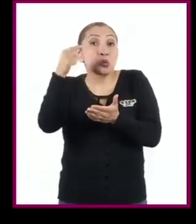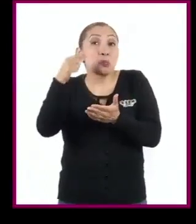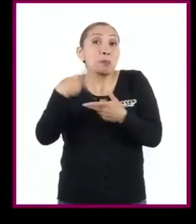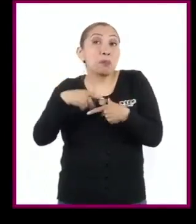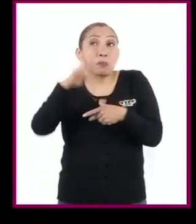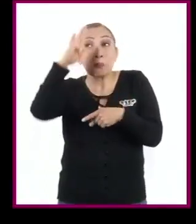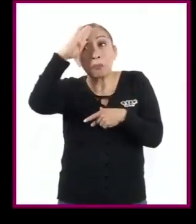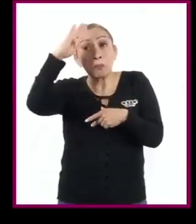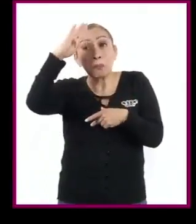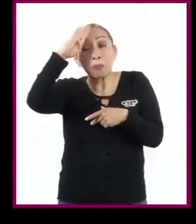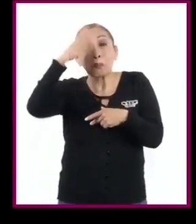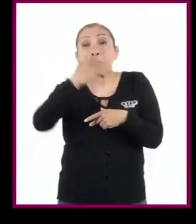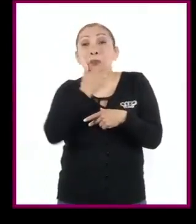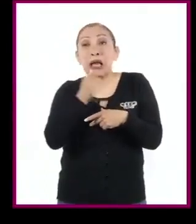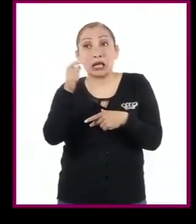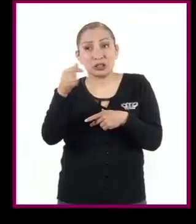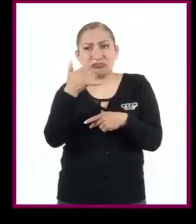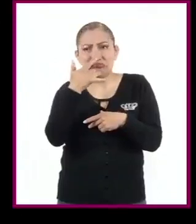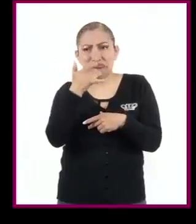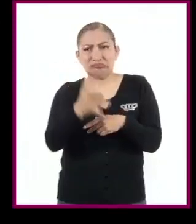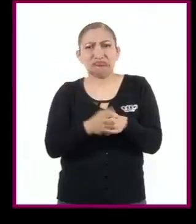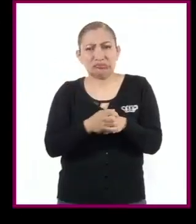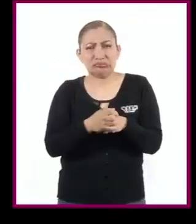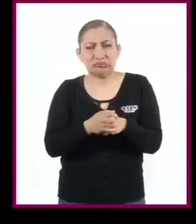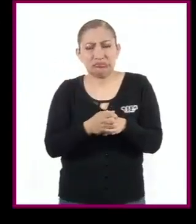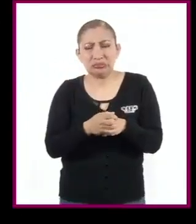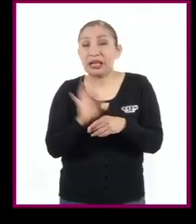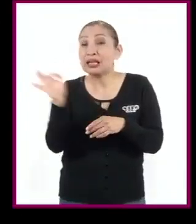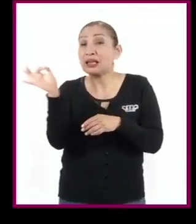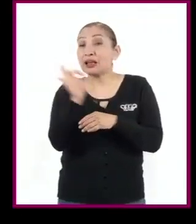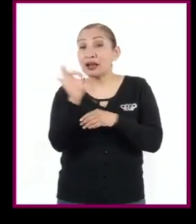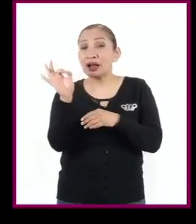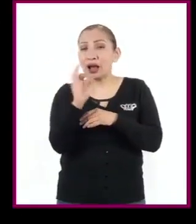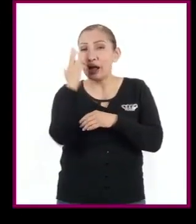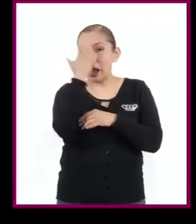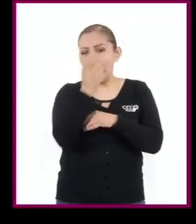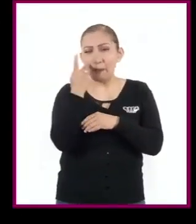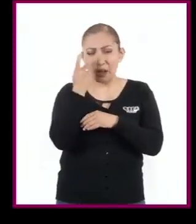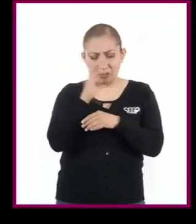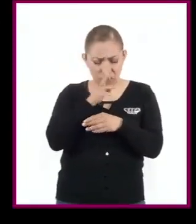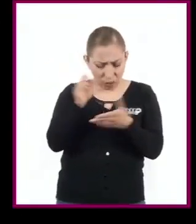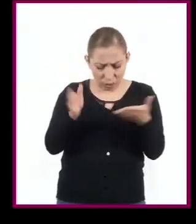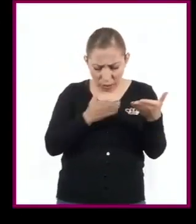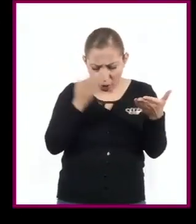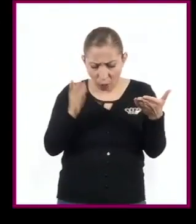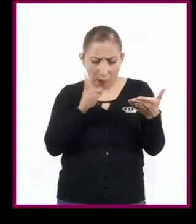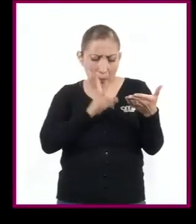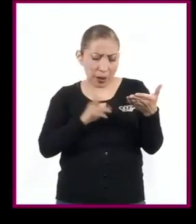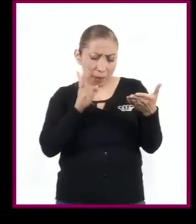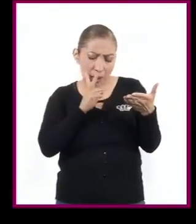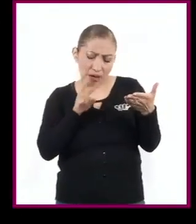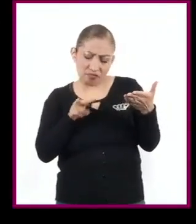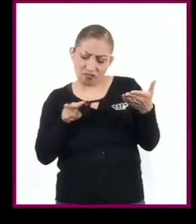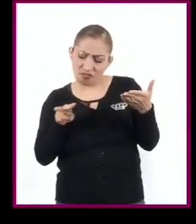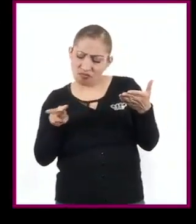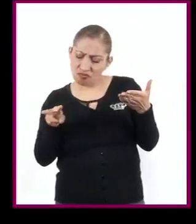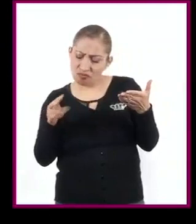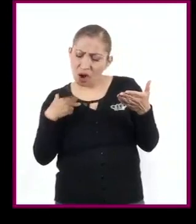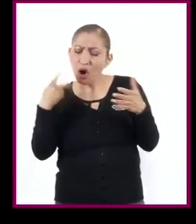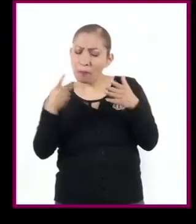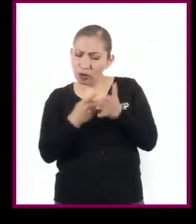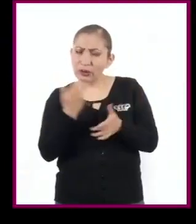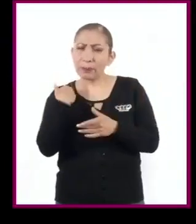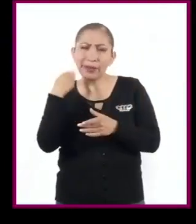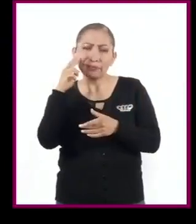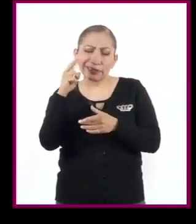segura que pensó, esto es muy raro, y probablemente revisó los resultados de su experimento y trató de